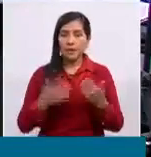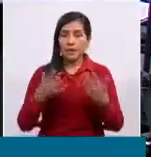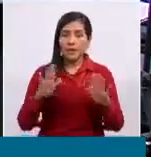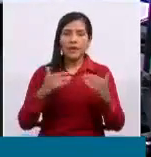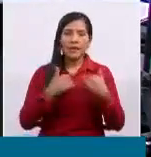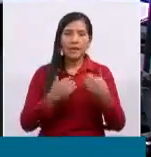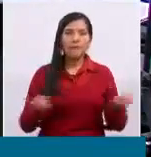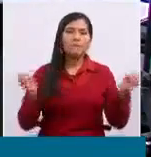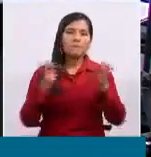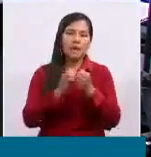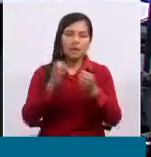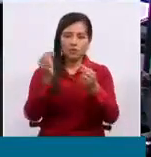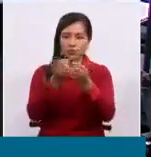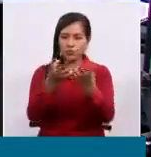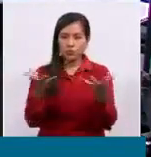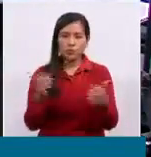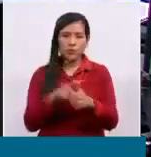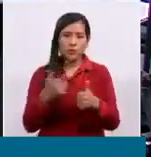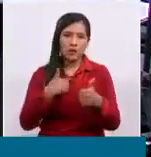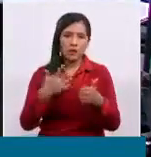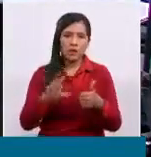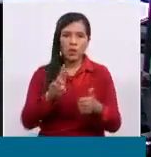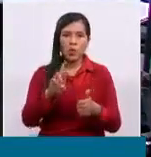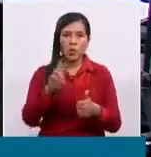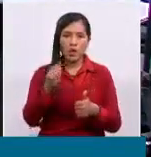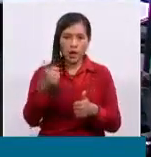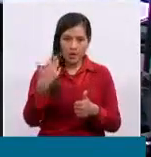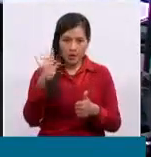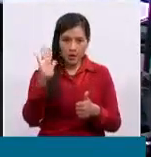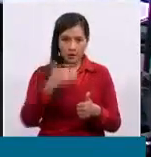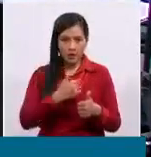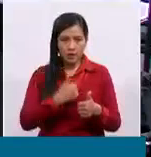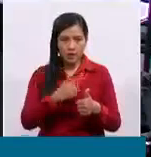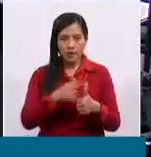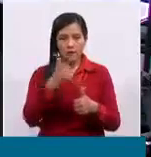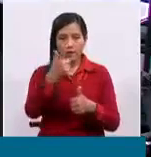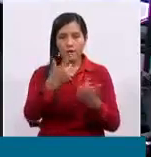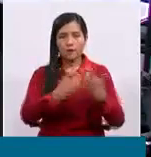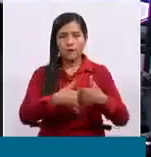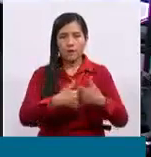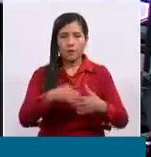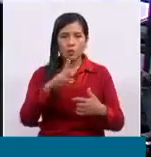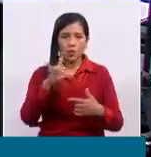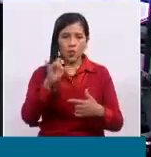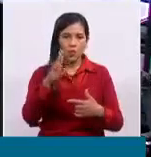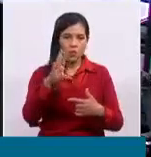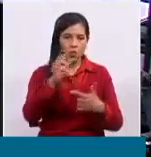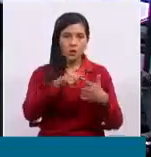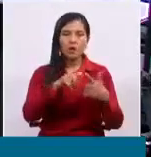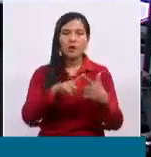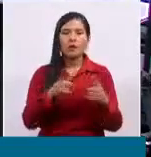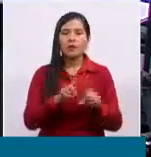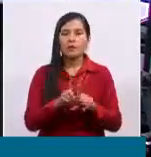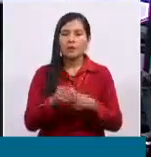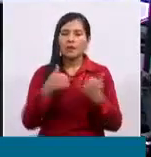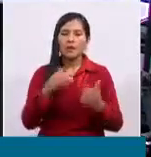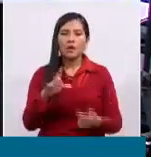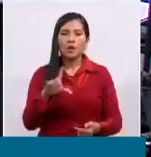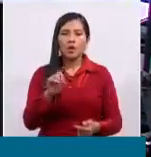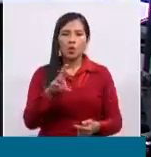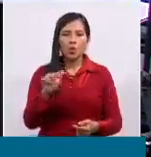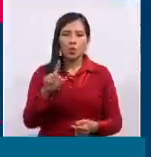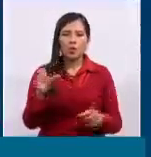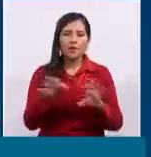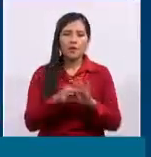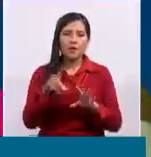la gran variedad de fertilizantes. Tenemos por un lado la urea a través de la planta de YPP de Bulo Bulo. Tenemos el cloruro de potasio a través